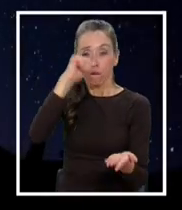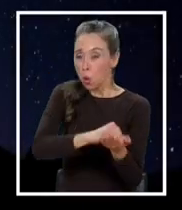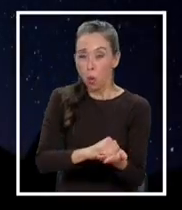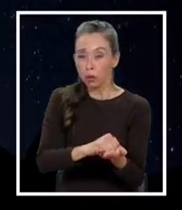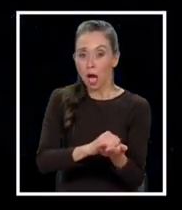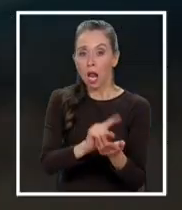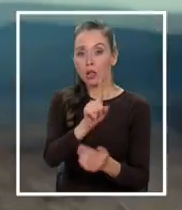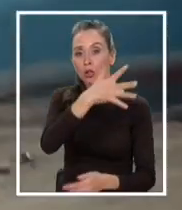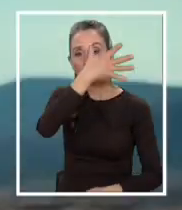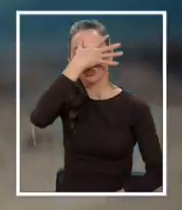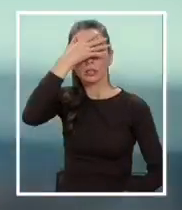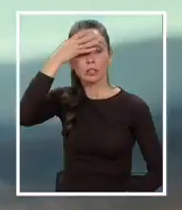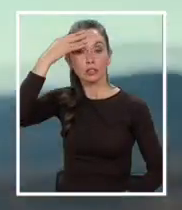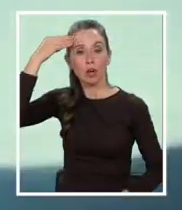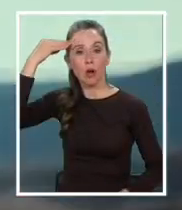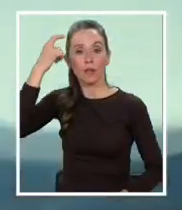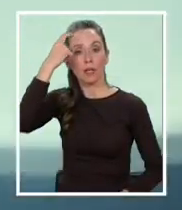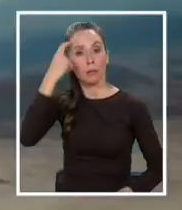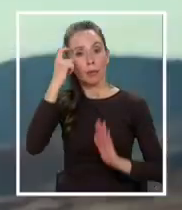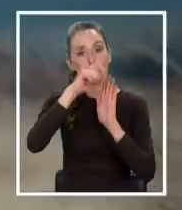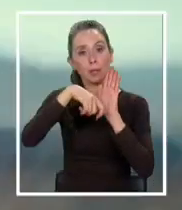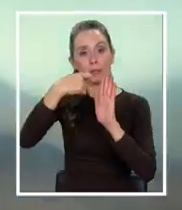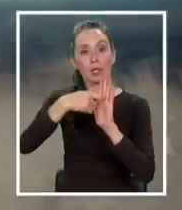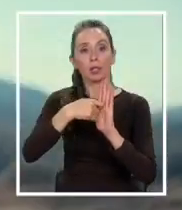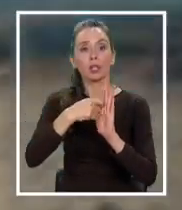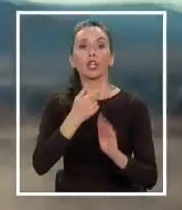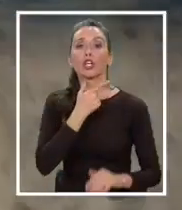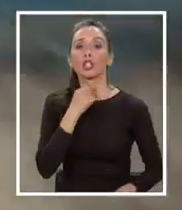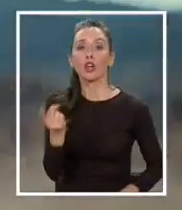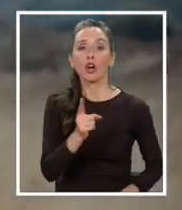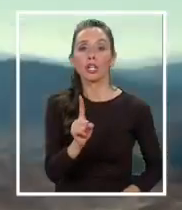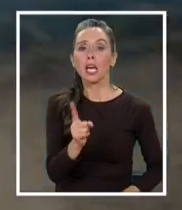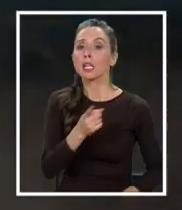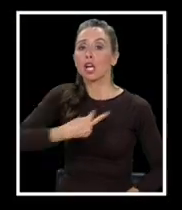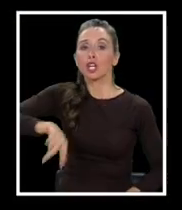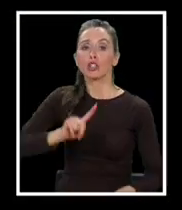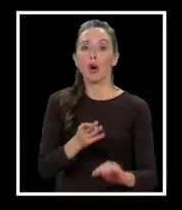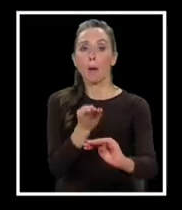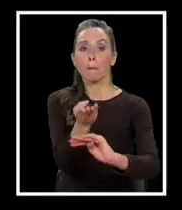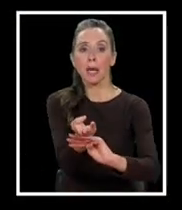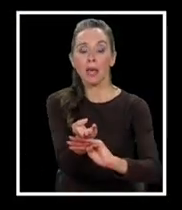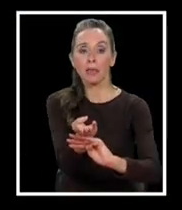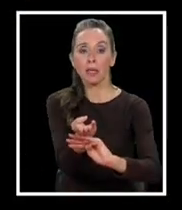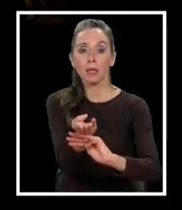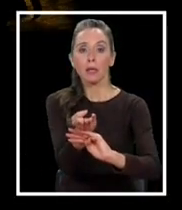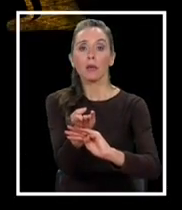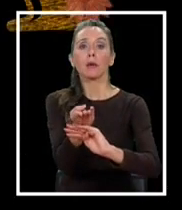olvido. No lo queremos, no lo pedimos, tranquilo.